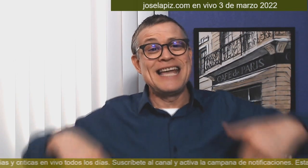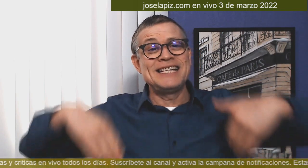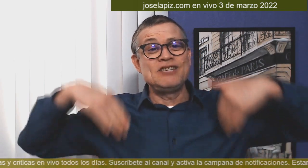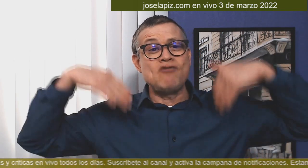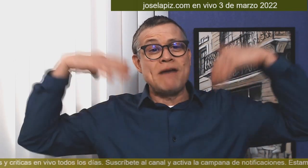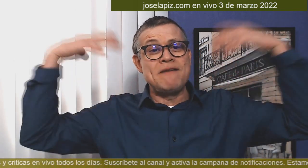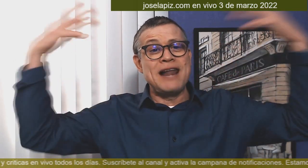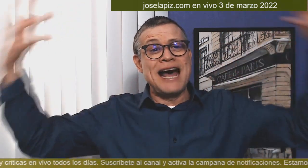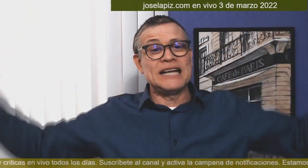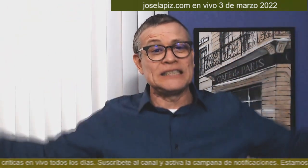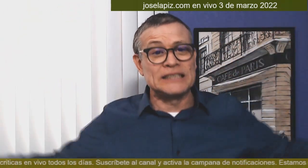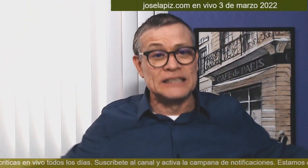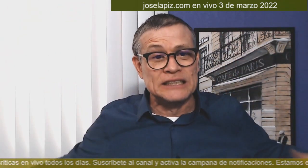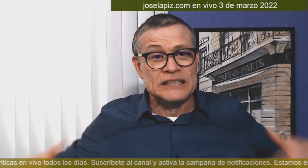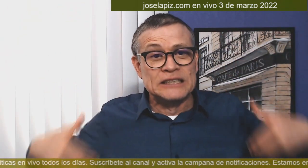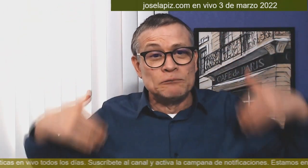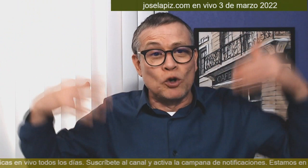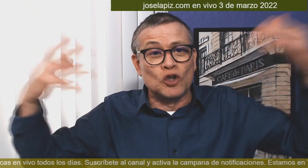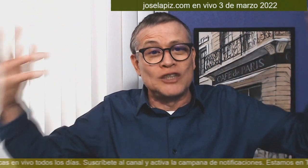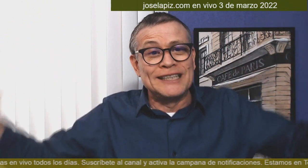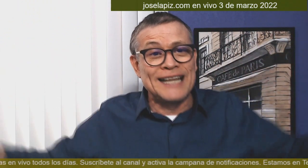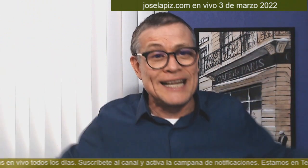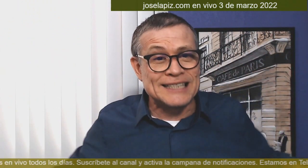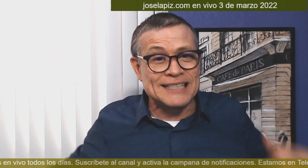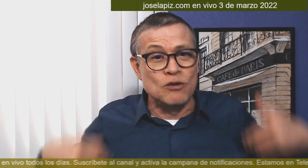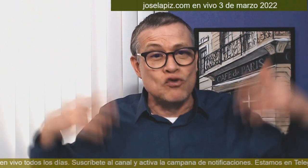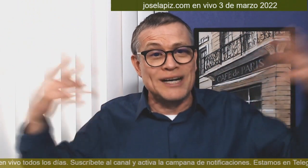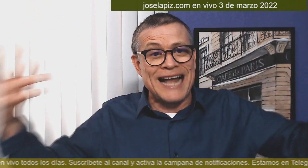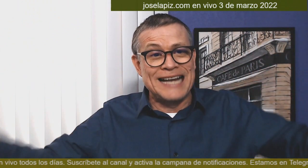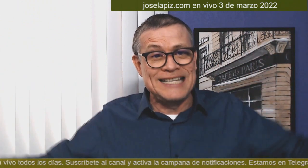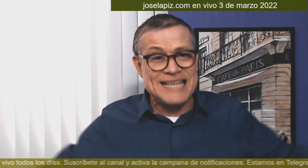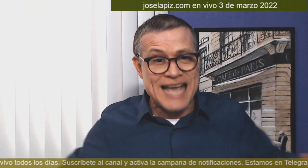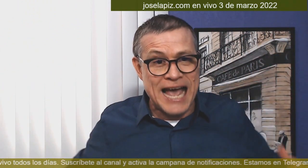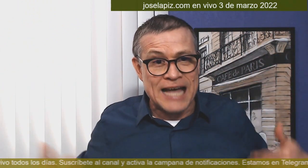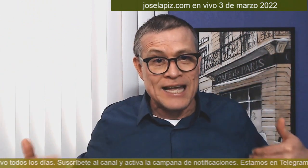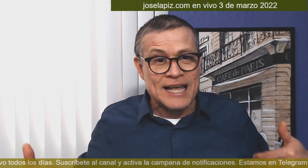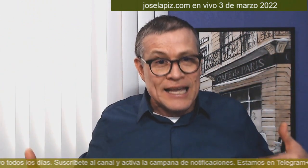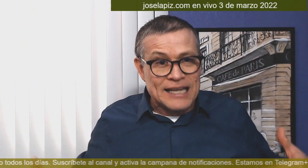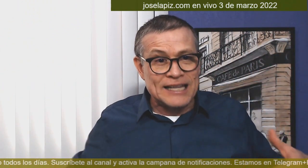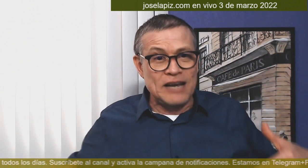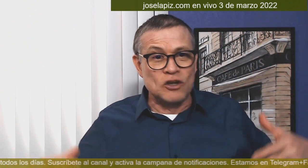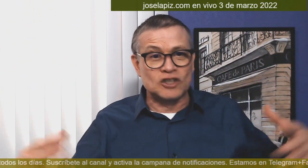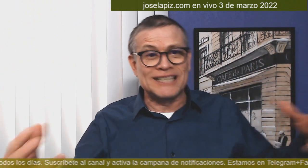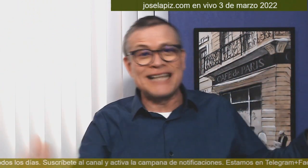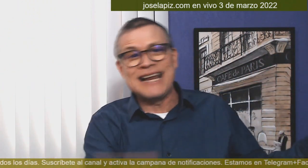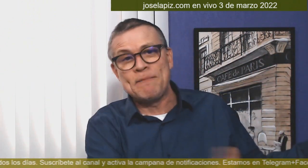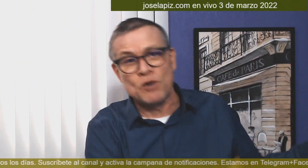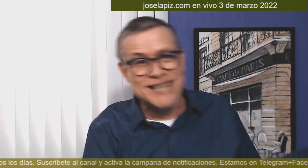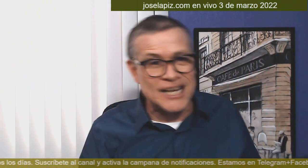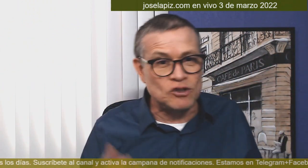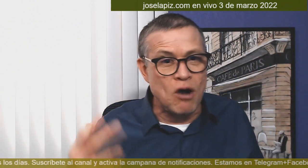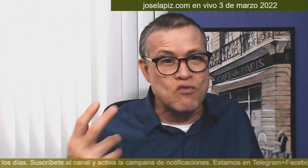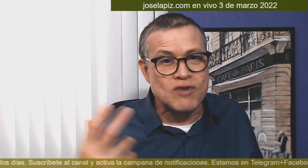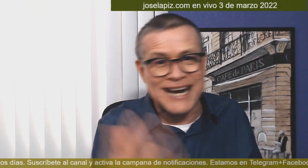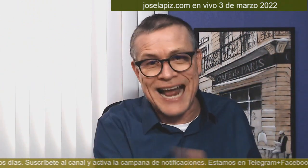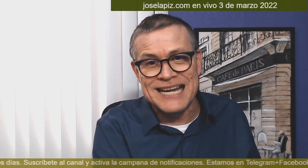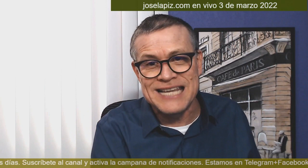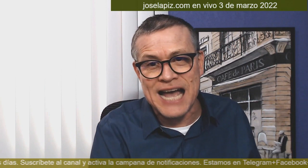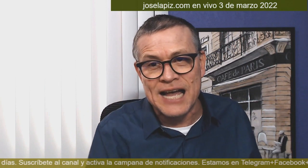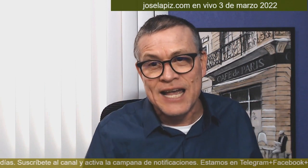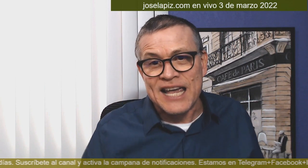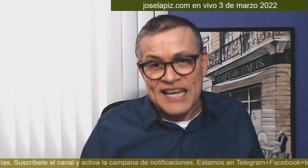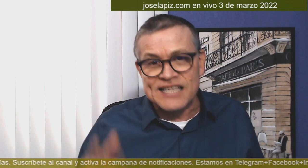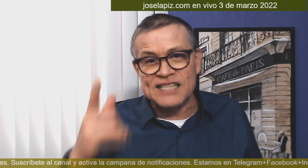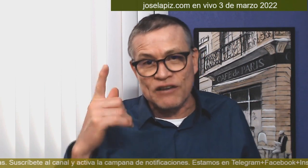saliendo a hablar por los intereses de ucrania y de los que están apoyando a ucrania